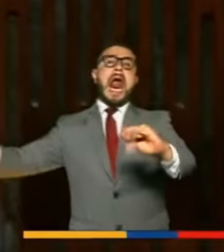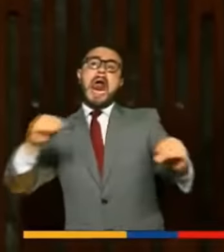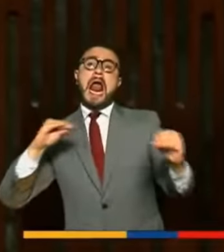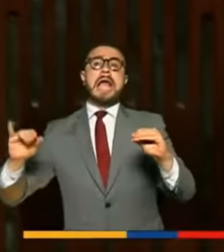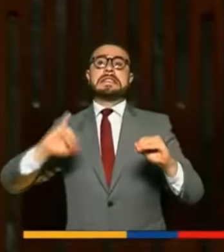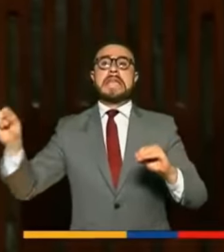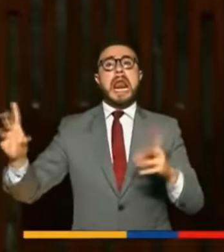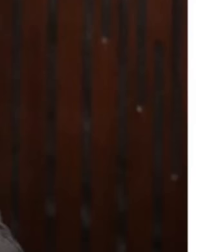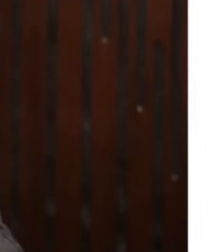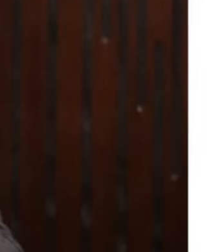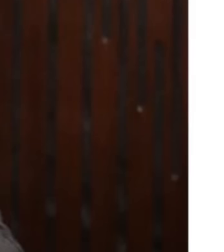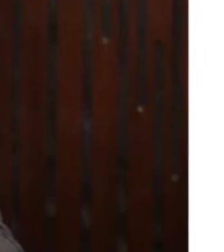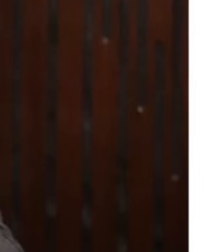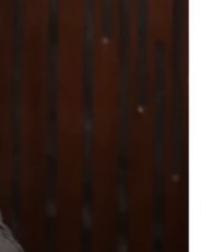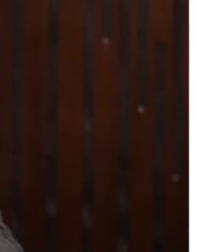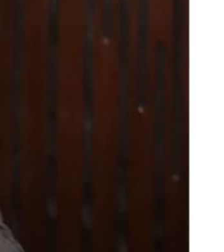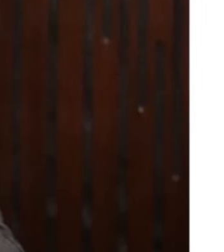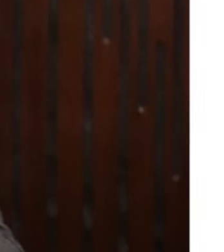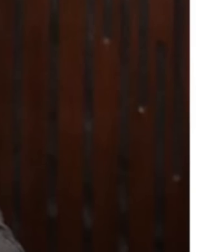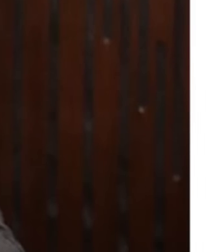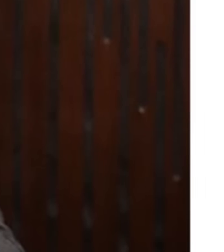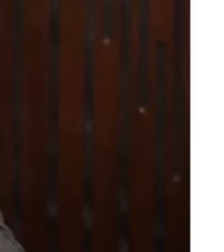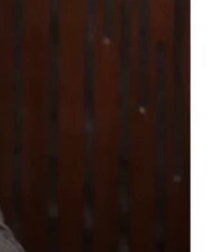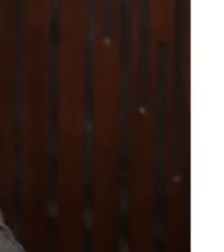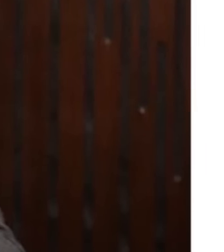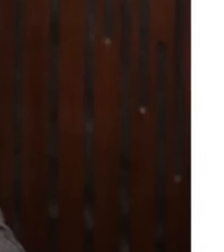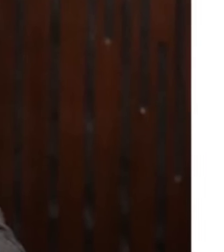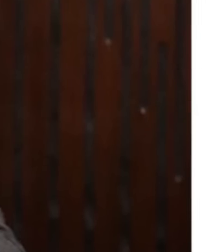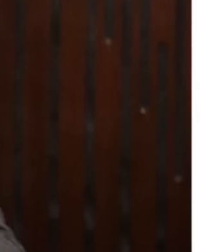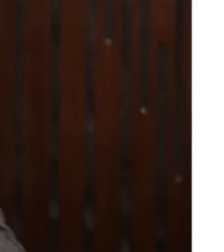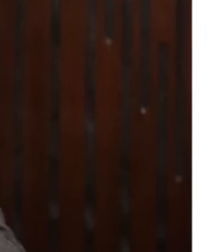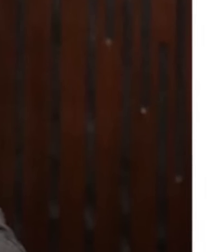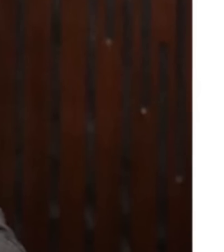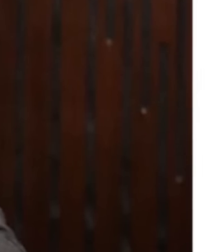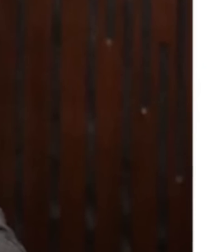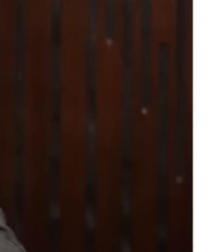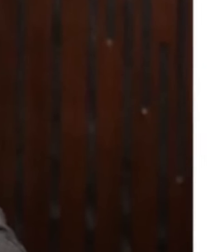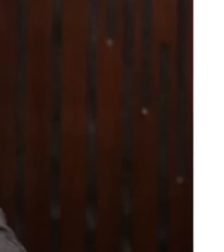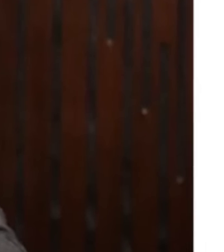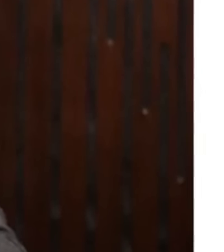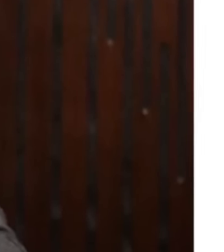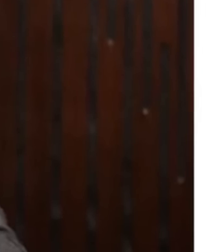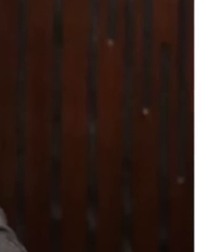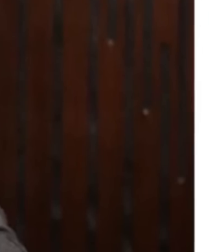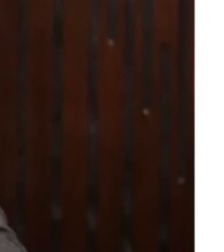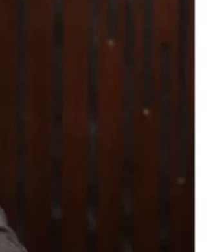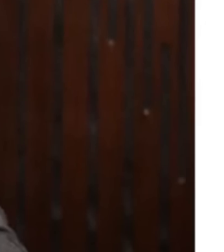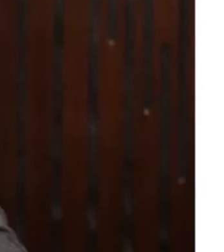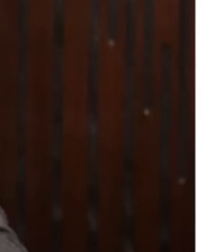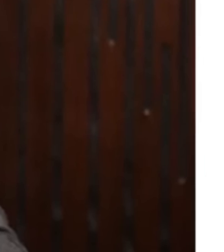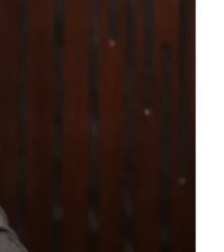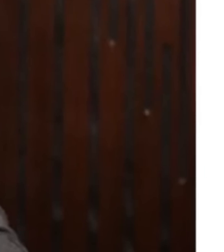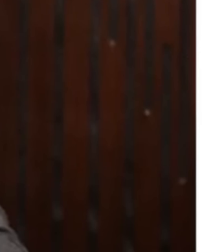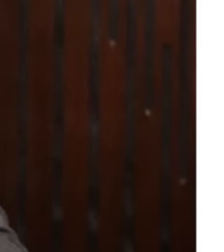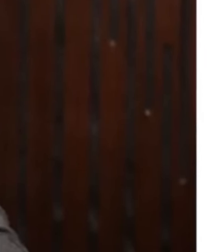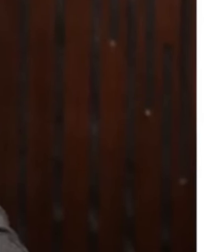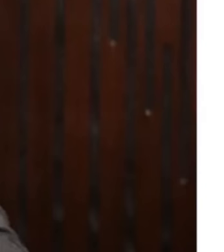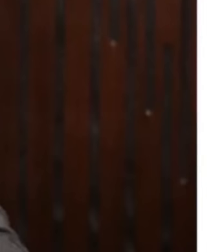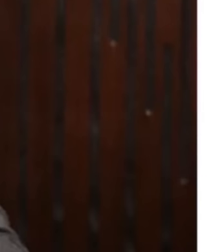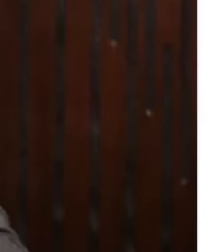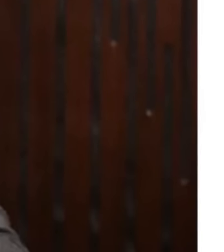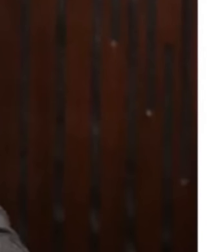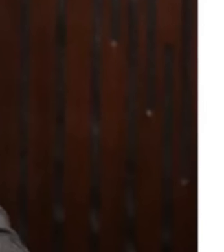se rasgue las vestiduras. En la tarde de hoy, 20 de julio, el Congreso de la República se reunió en pleno en el Capitolio Nacional para comenzar